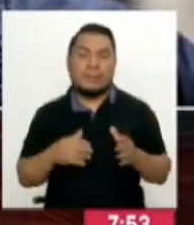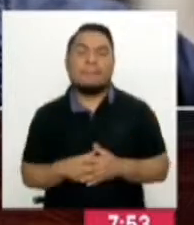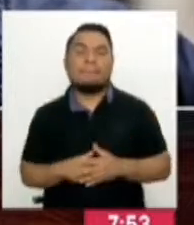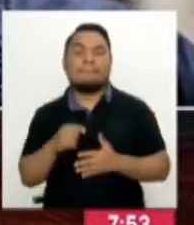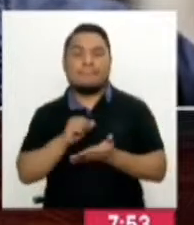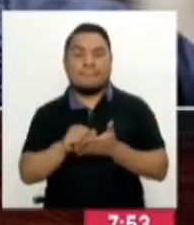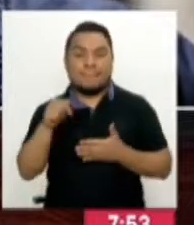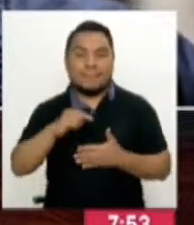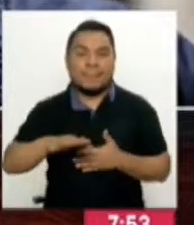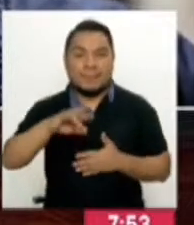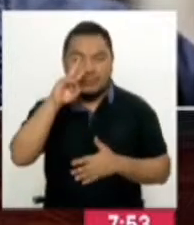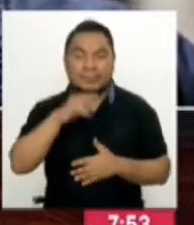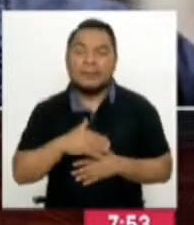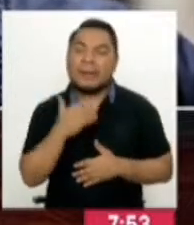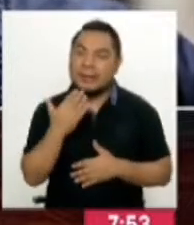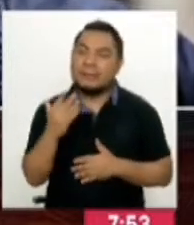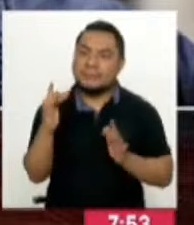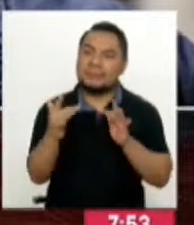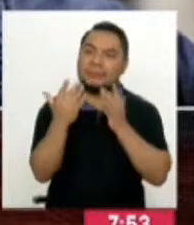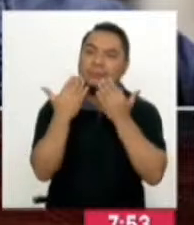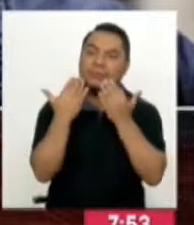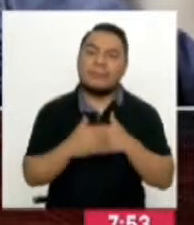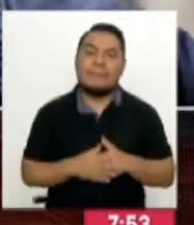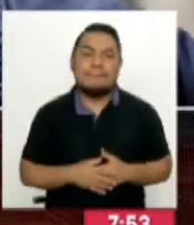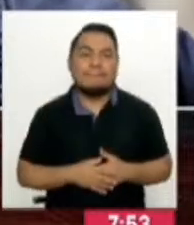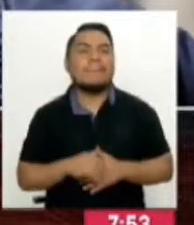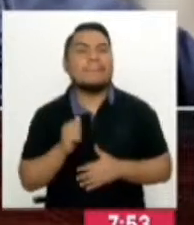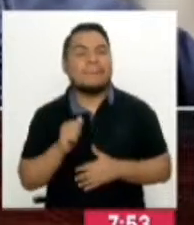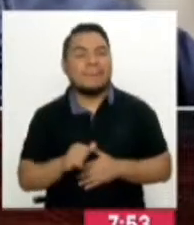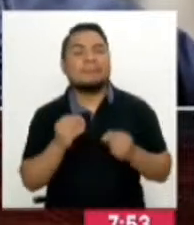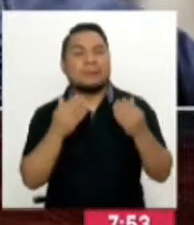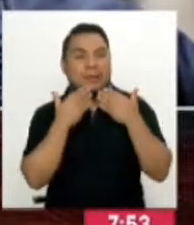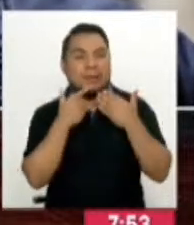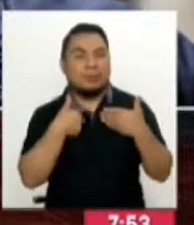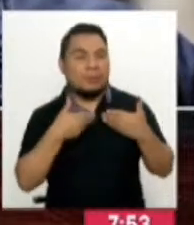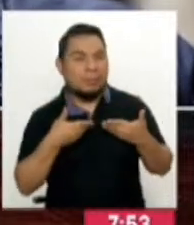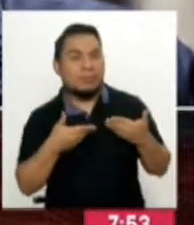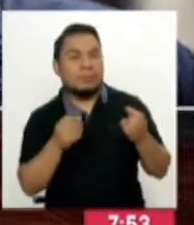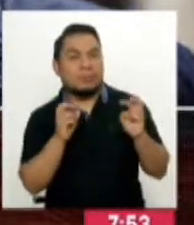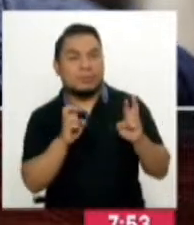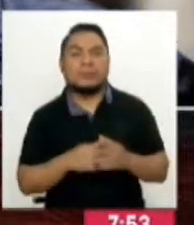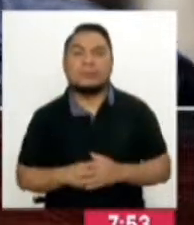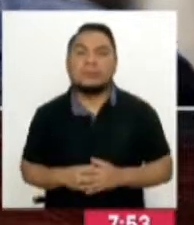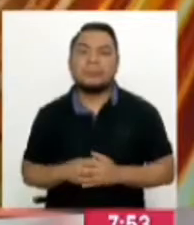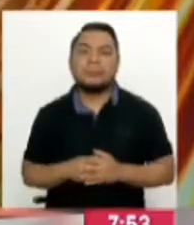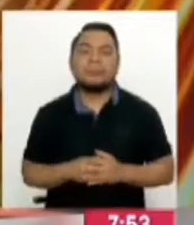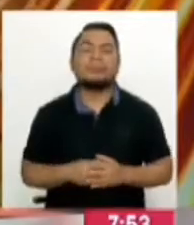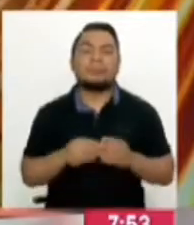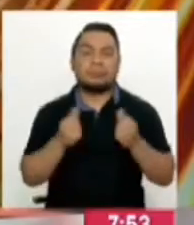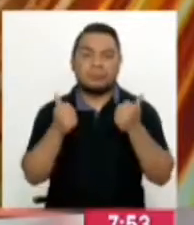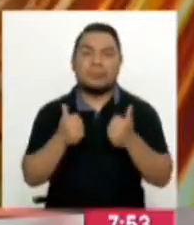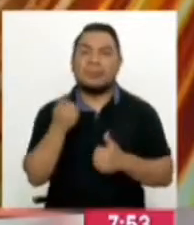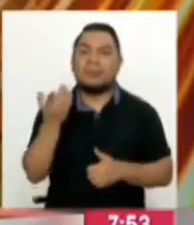en los próximos meses aquí en nuestro país. Gracias por atendernos. Muchísimas gracias por la oportunidad. Muy bien, Jorge Chávez Cotrina.